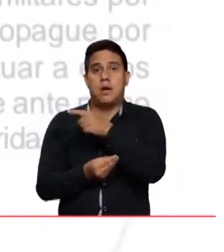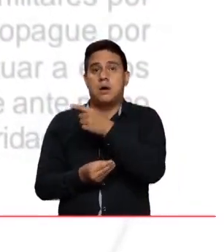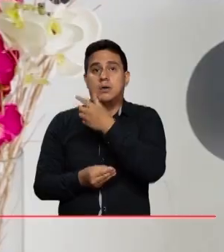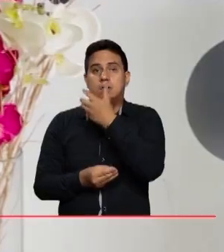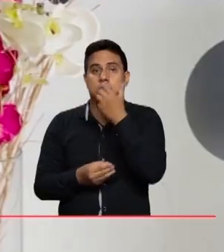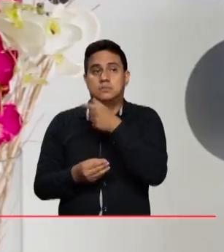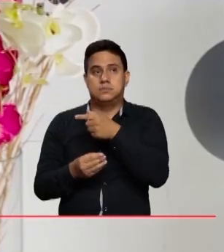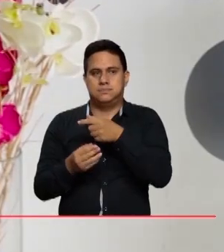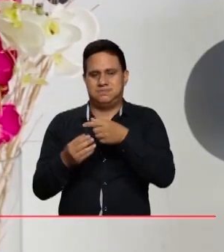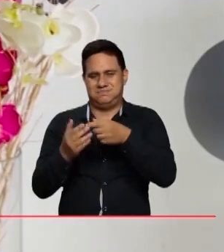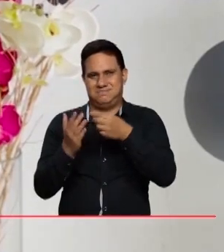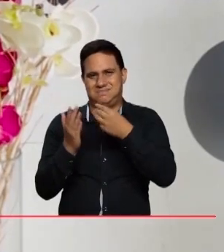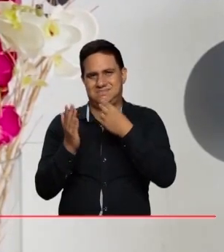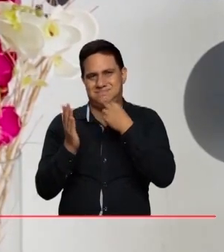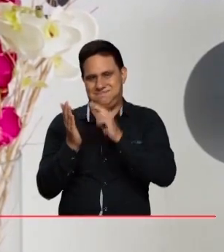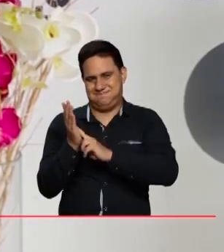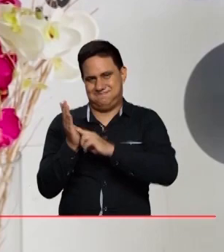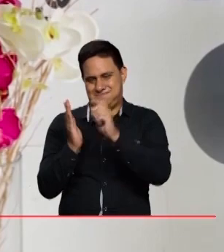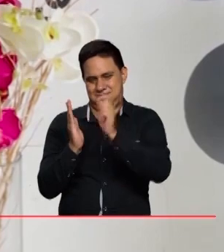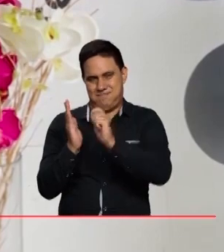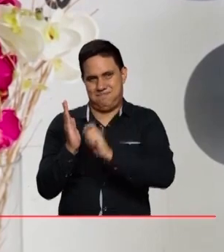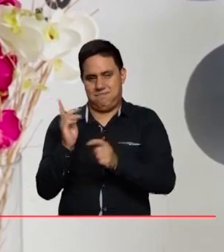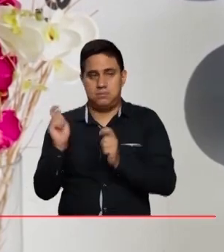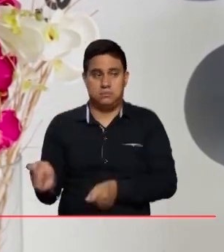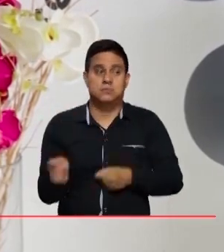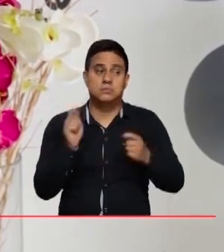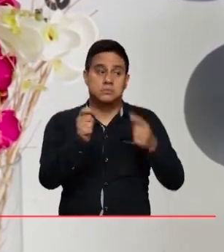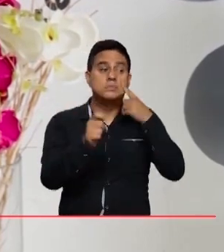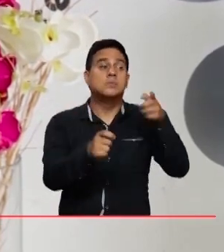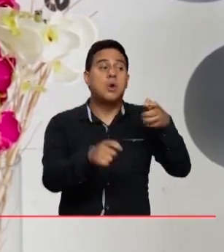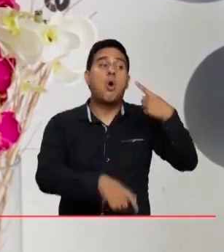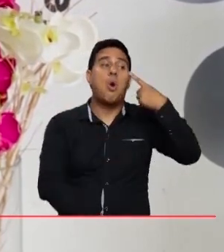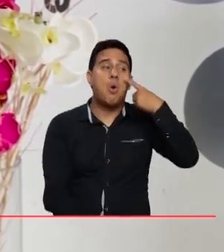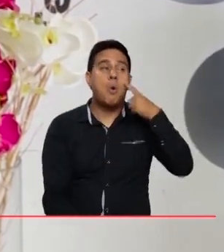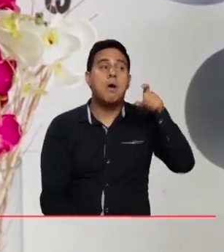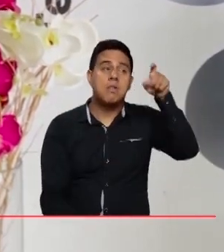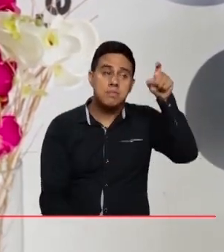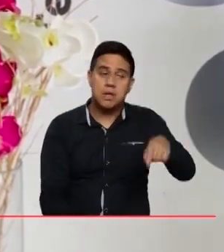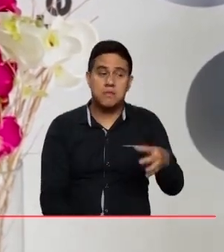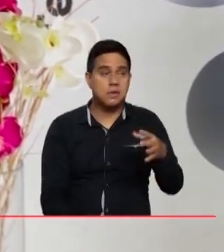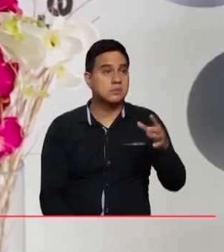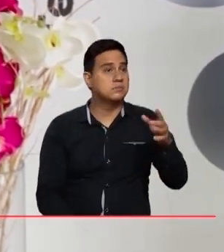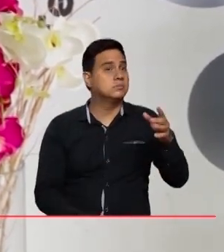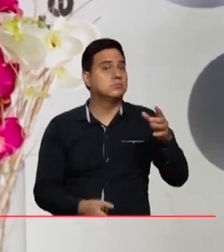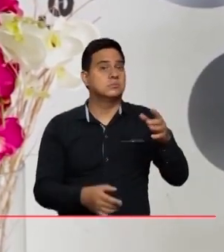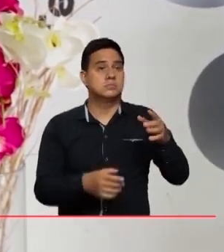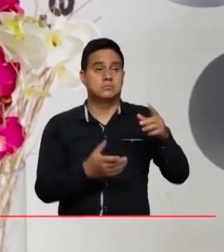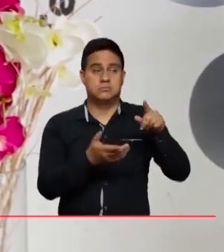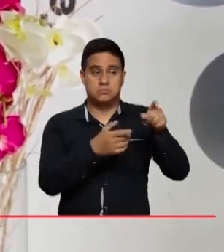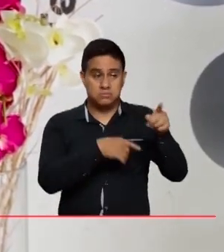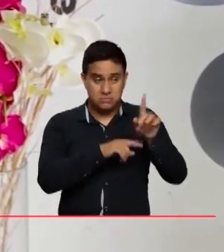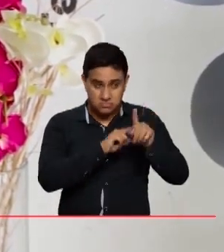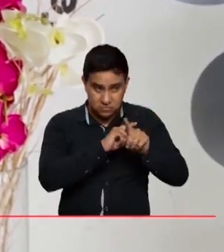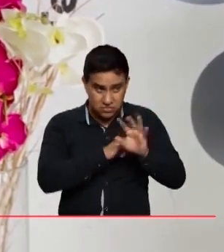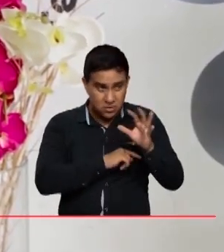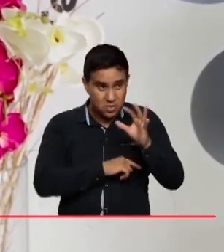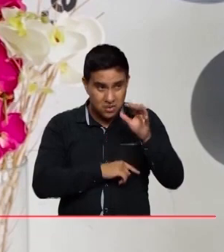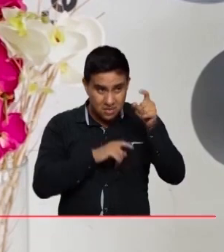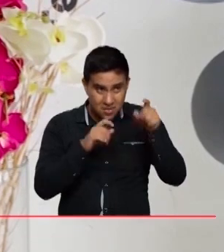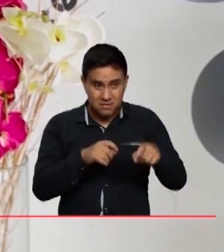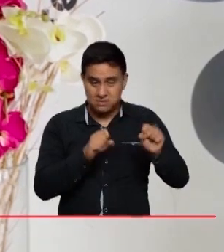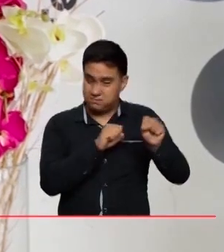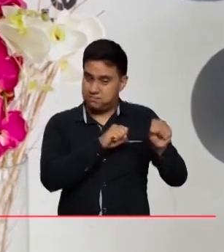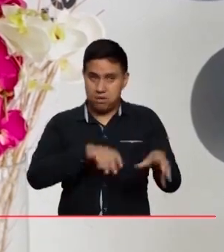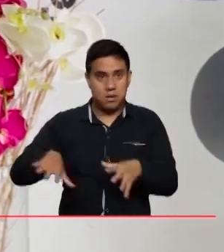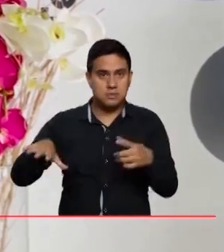FARC. A través de un comunicado a la funcionaria le piden renunciar a su curul. En el panfleto también amenazan al concejal Alfredo